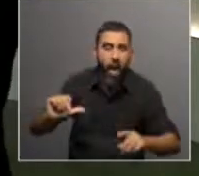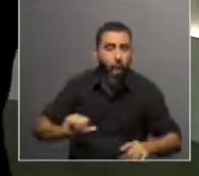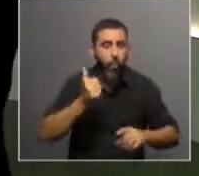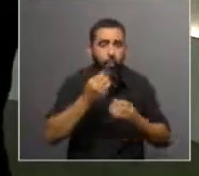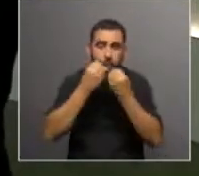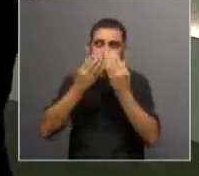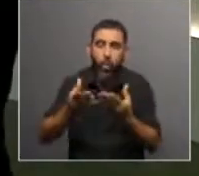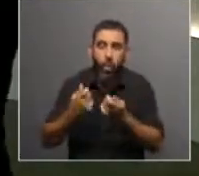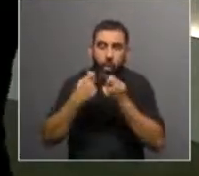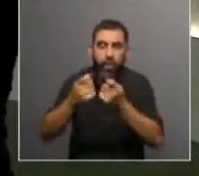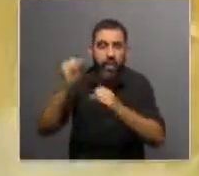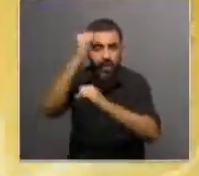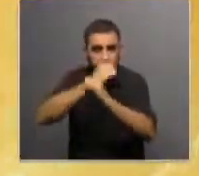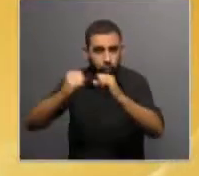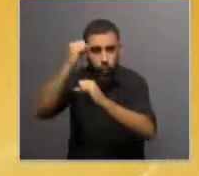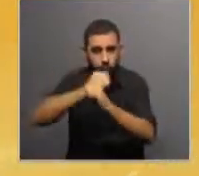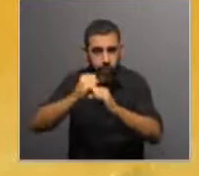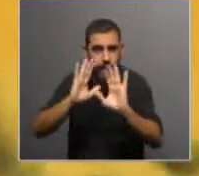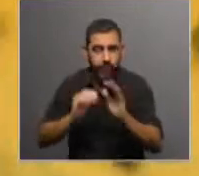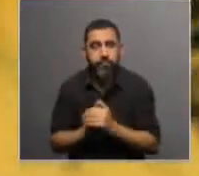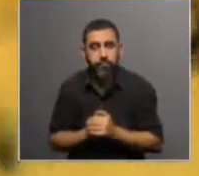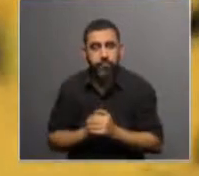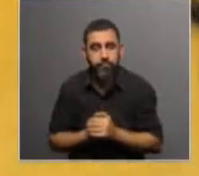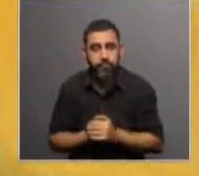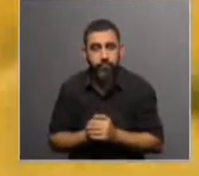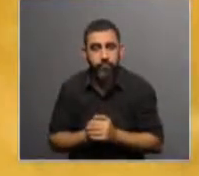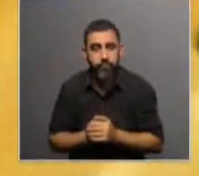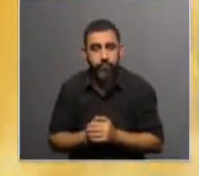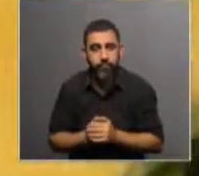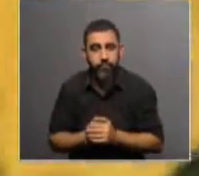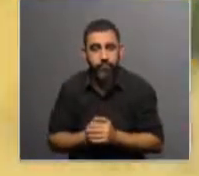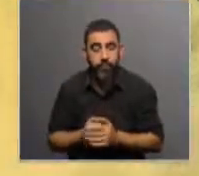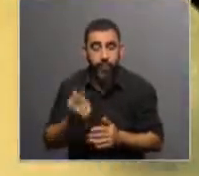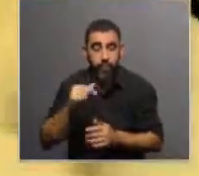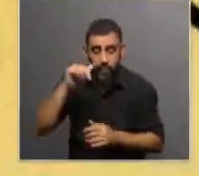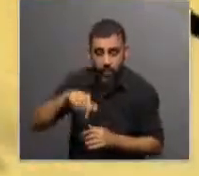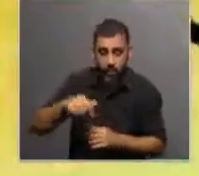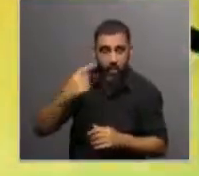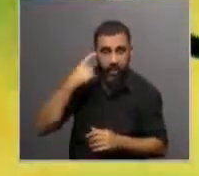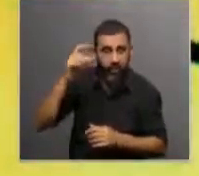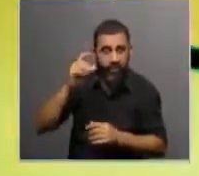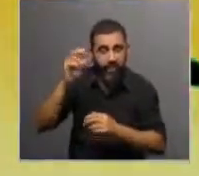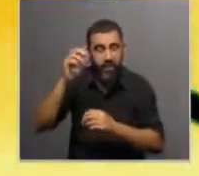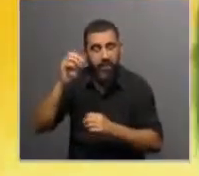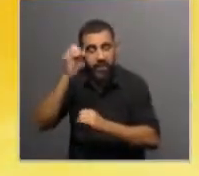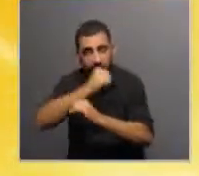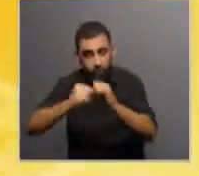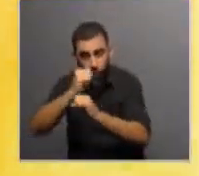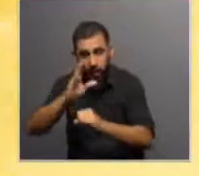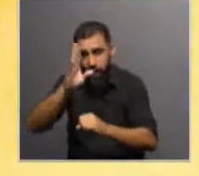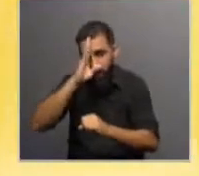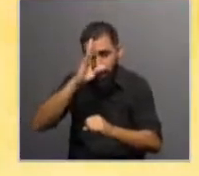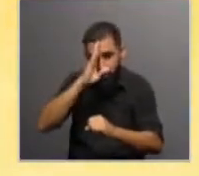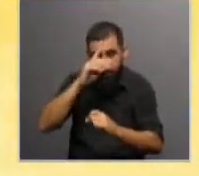los beneficios que proporciona la tecnología digital, ¿no? Entonces, en ese sentido es que en UTEC se crea el área de tecnologías aplicadas al aprendizaje que